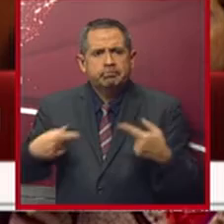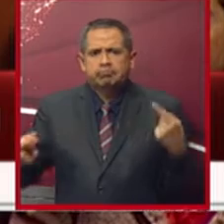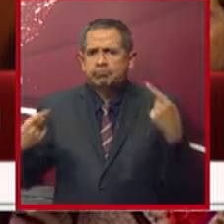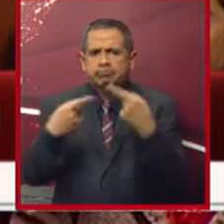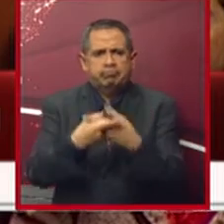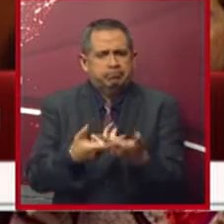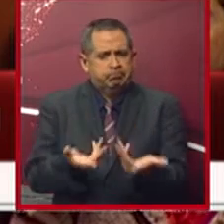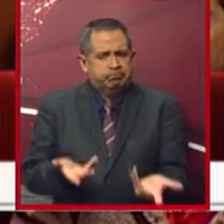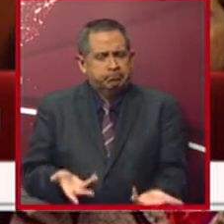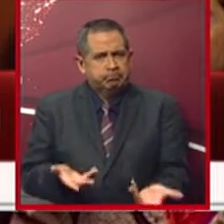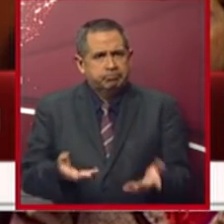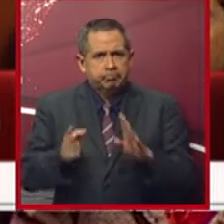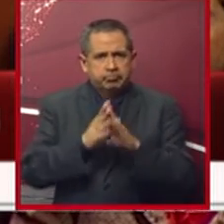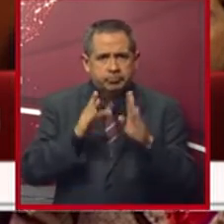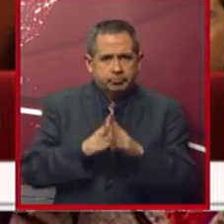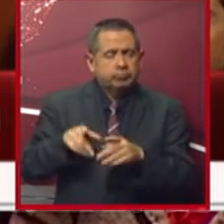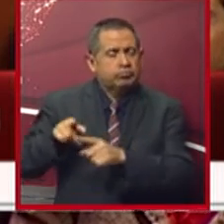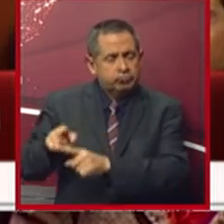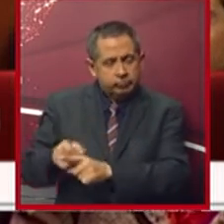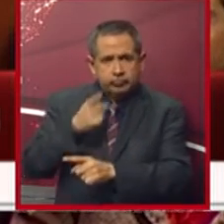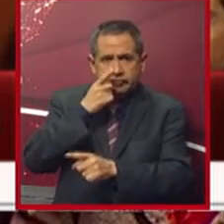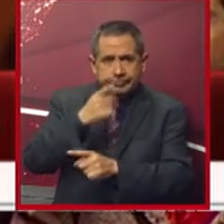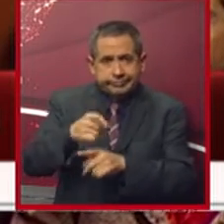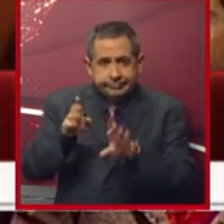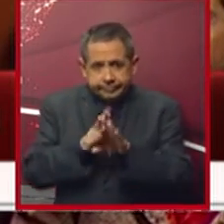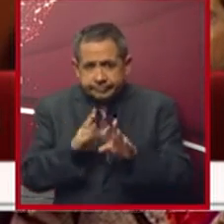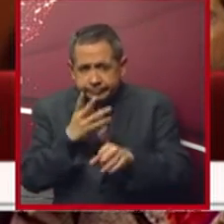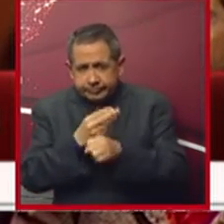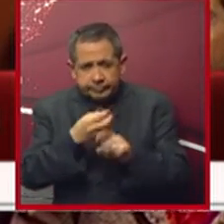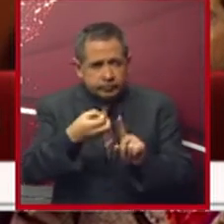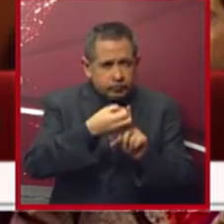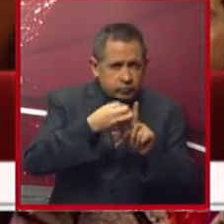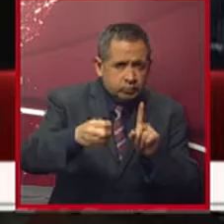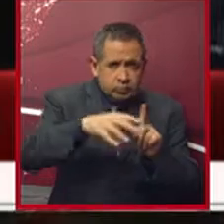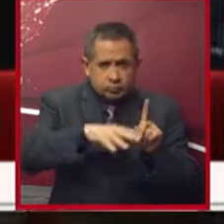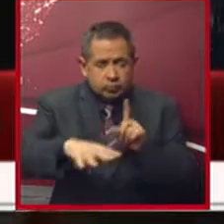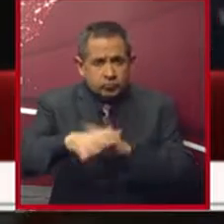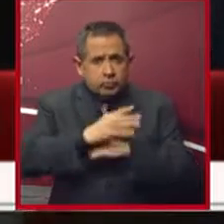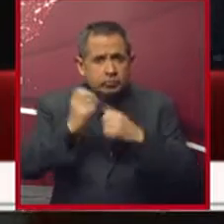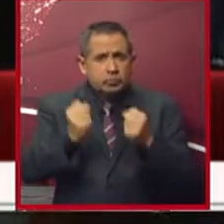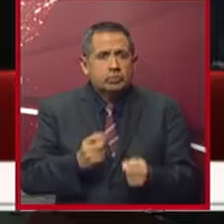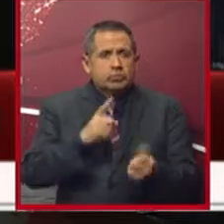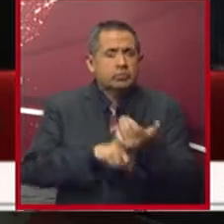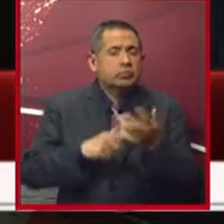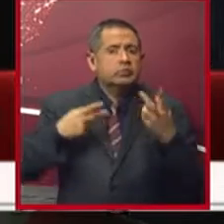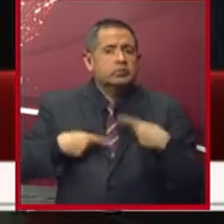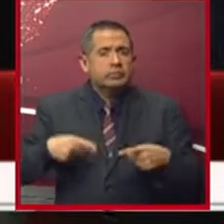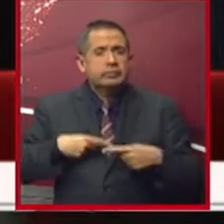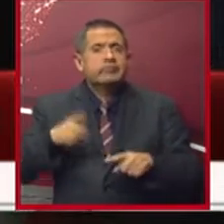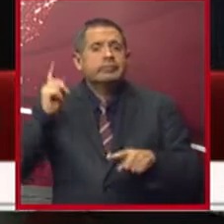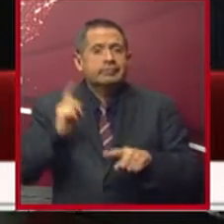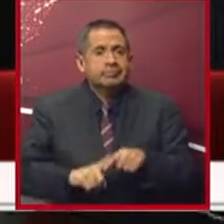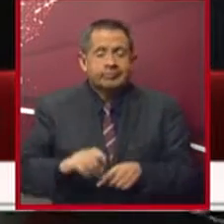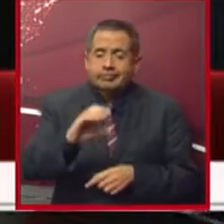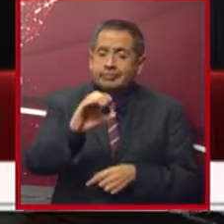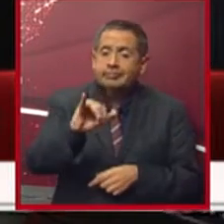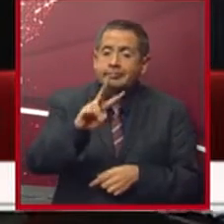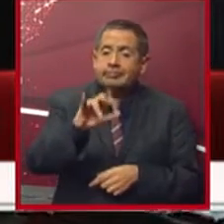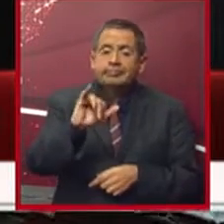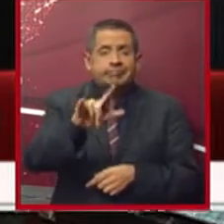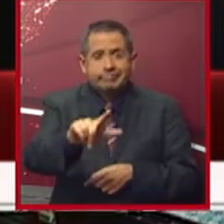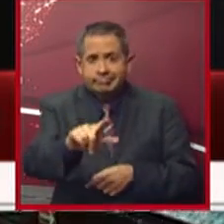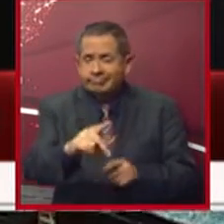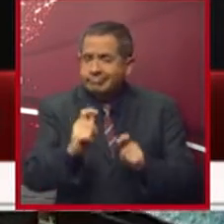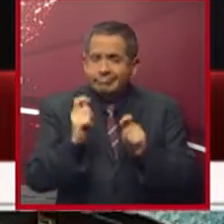contra del Estado mexicano, en donde se ha sostenido que el mantenimiento del orden público interno y la seguridad ciudadana competen a los cuerpos